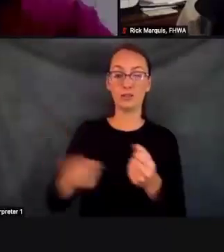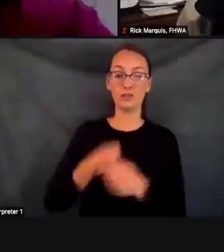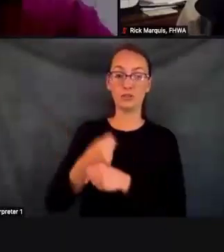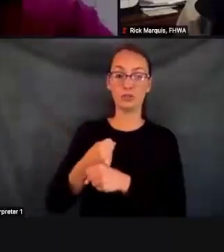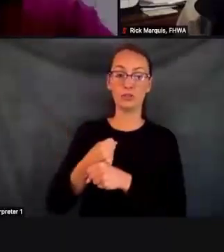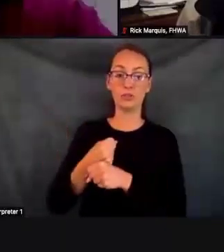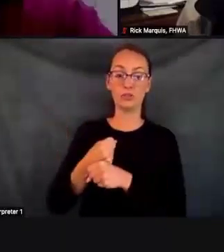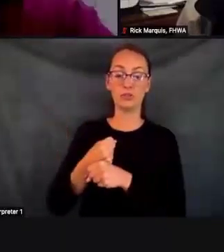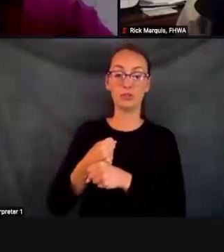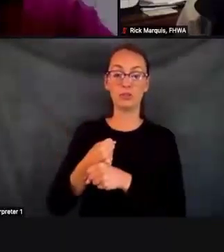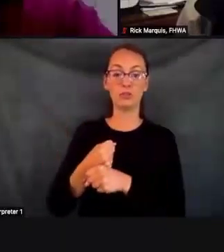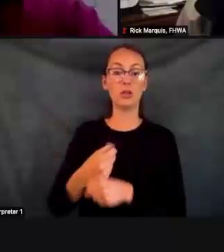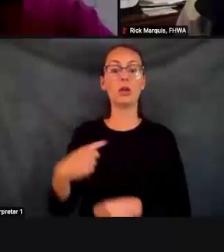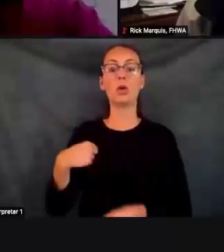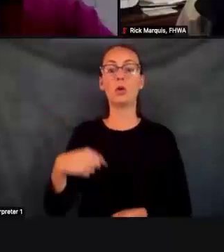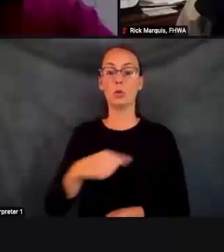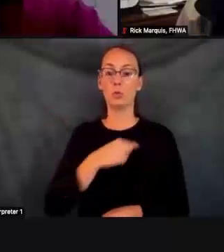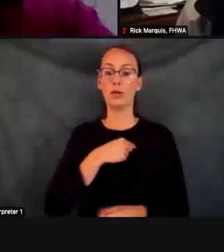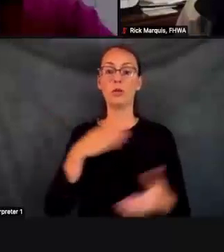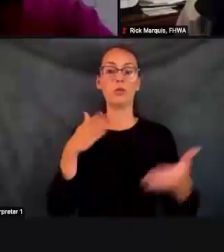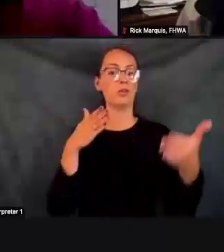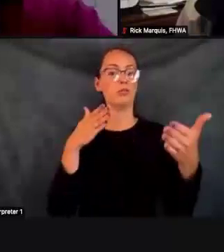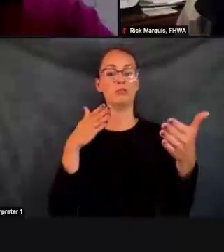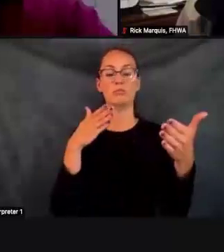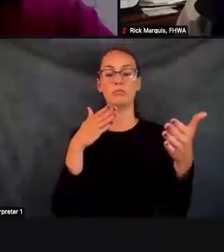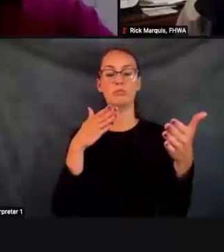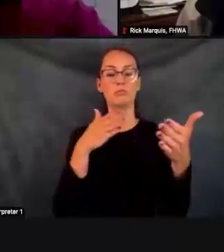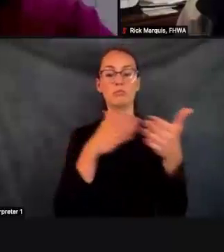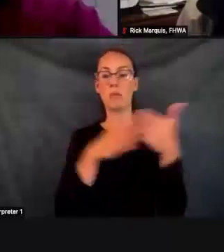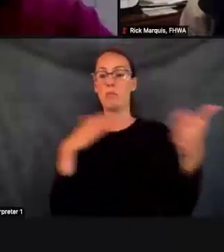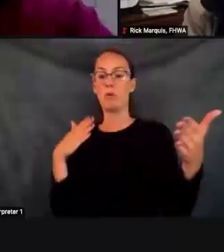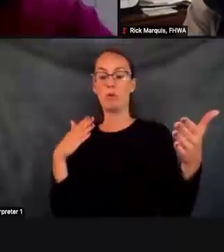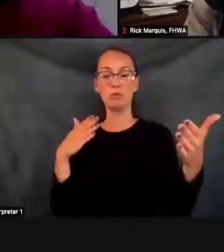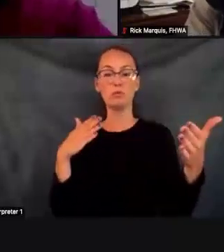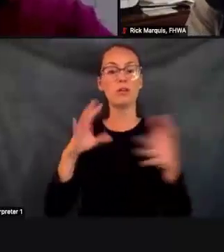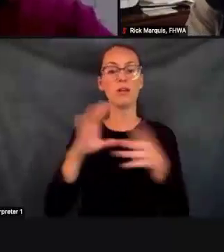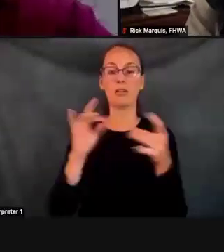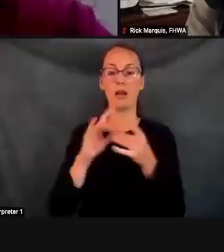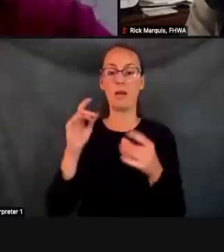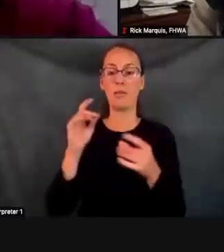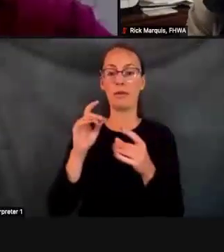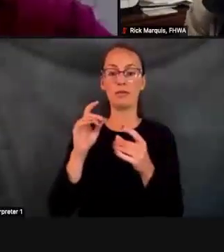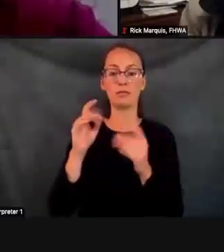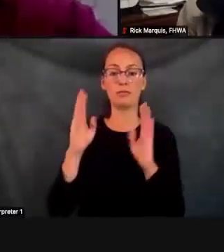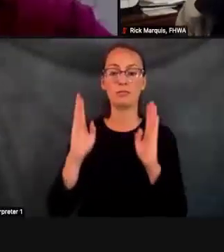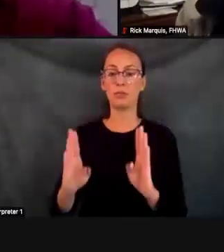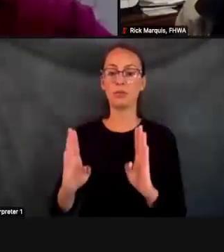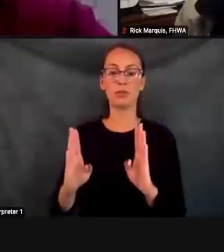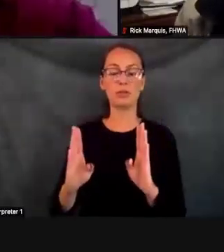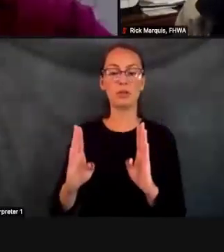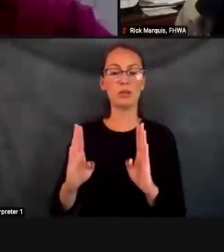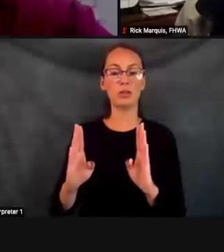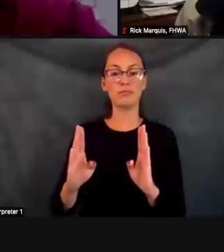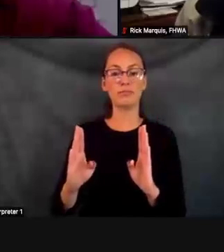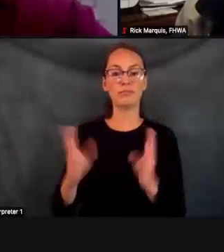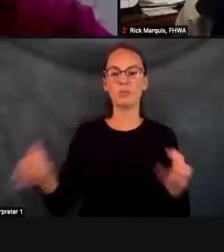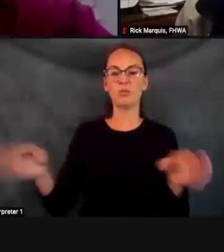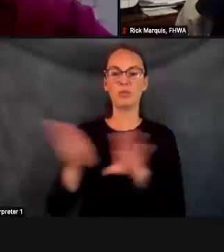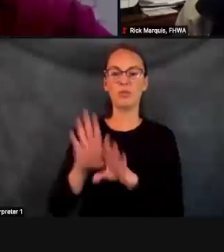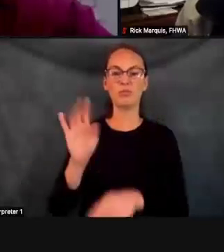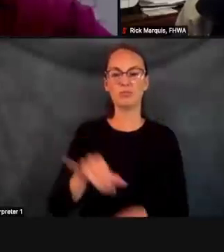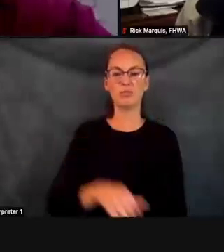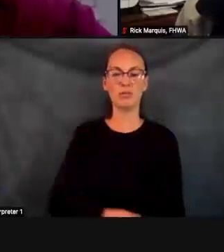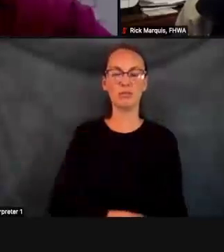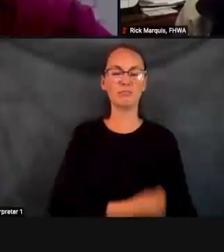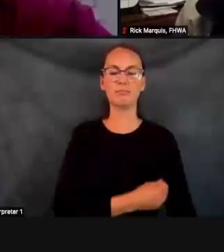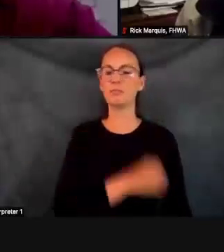desde hace 8 a 10 años y nos oponemos a una extensión del periodo de comentarios porque todos han tenido suficiente